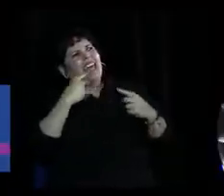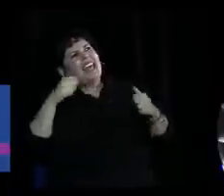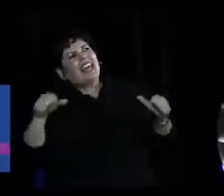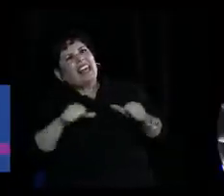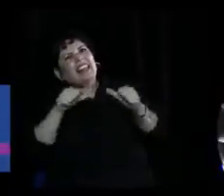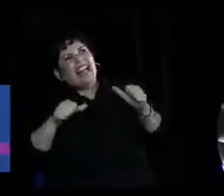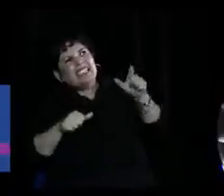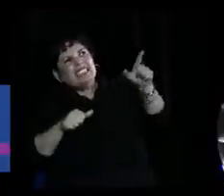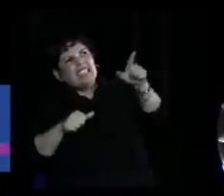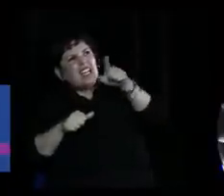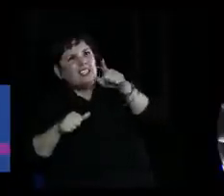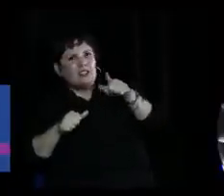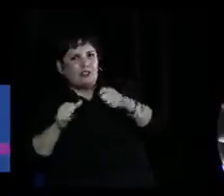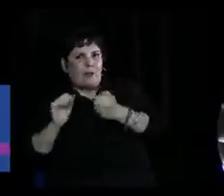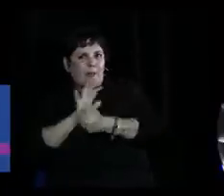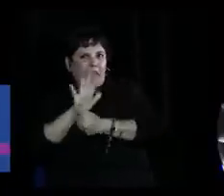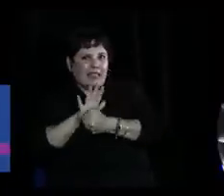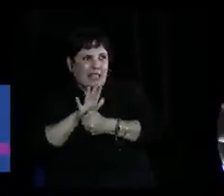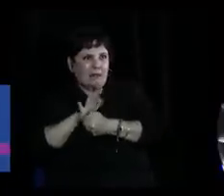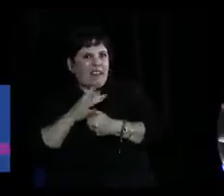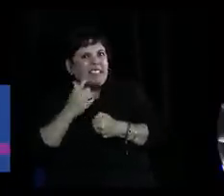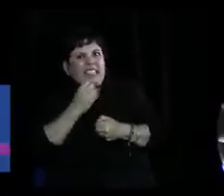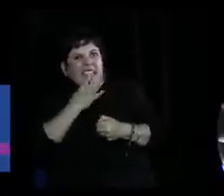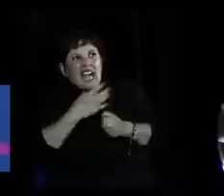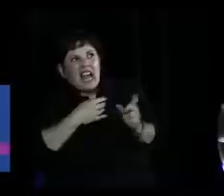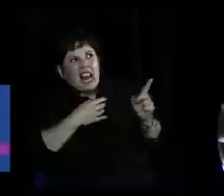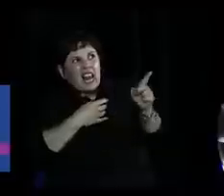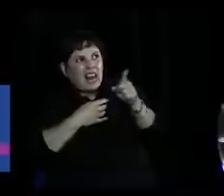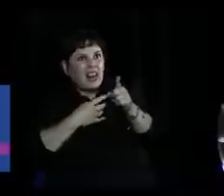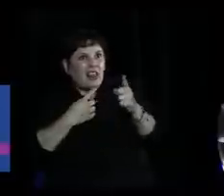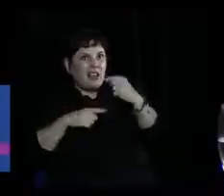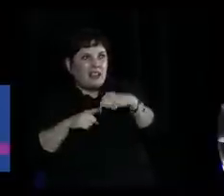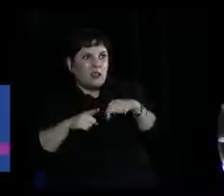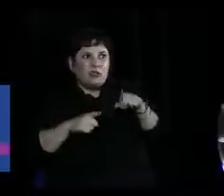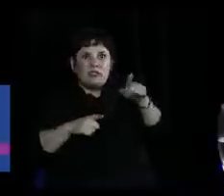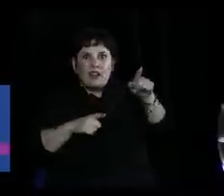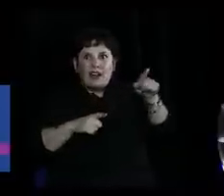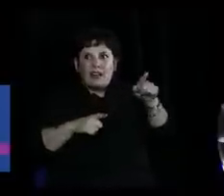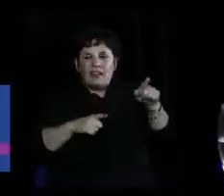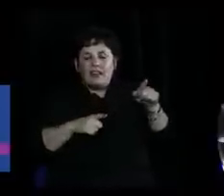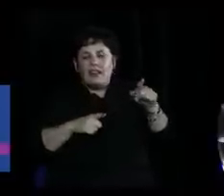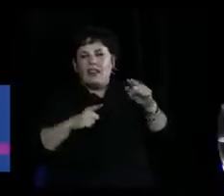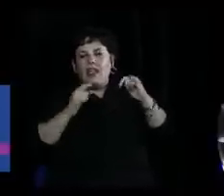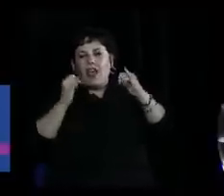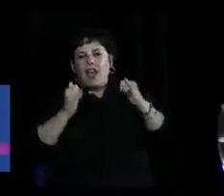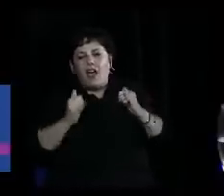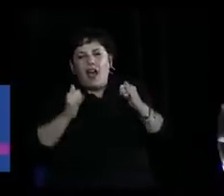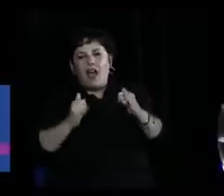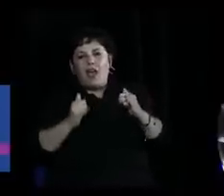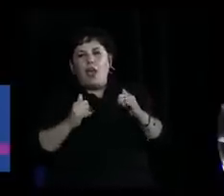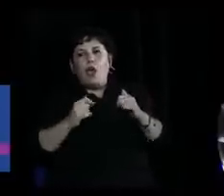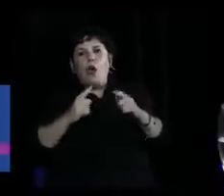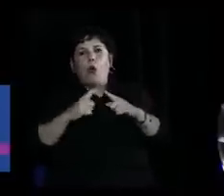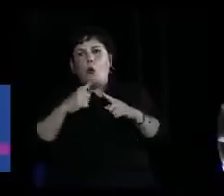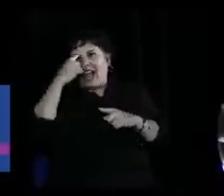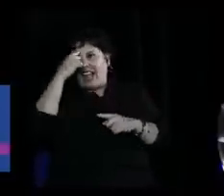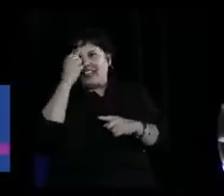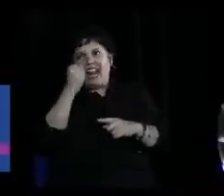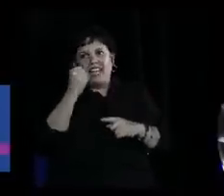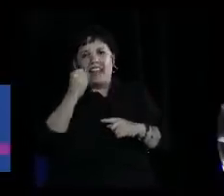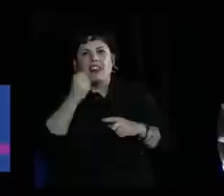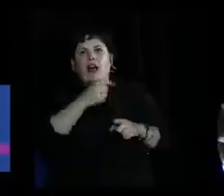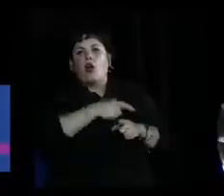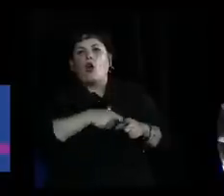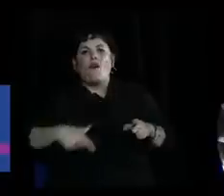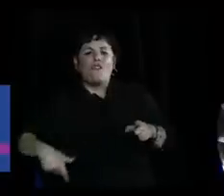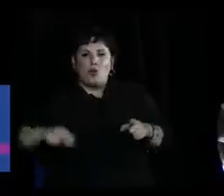pandemia, ¿no? Entonces me parece que ahí hay una terquedad en el gobierno